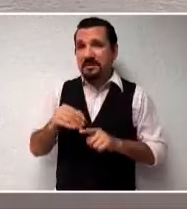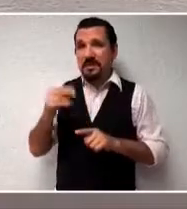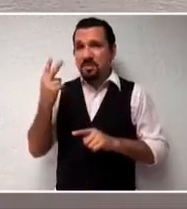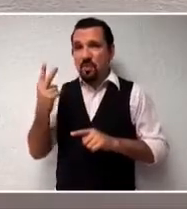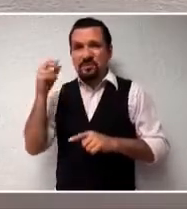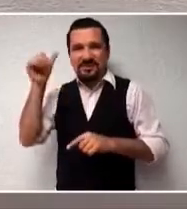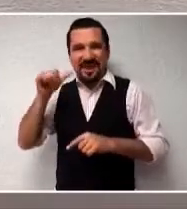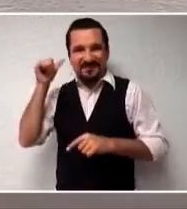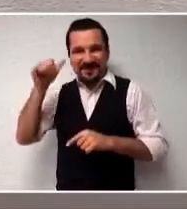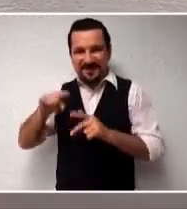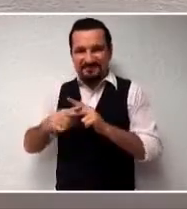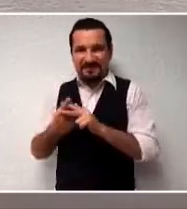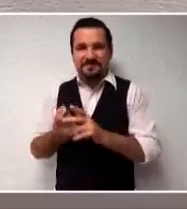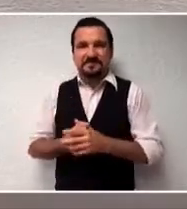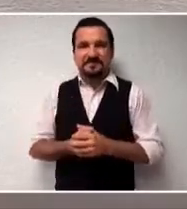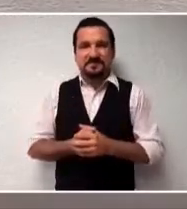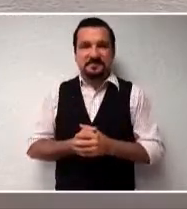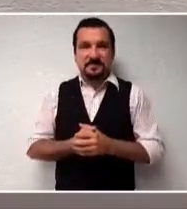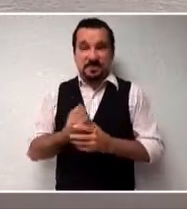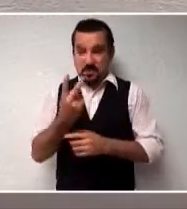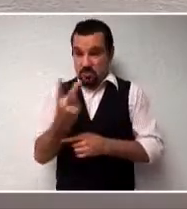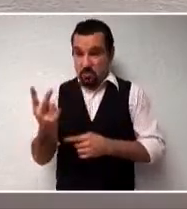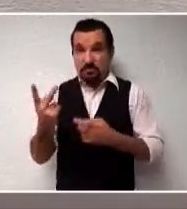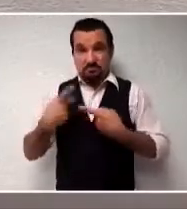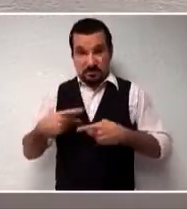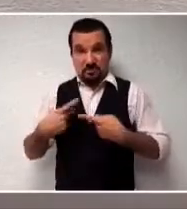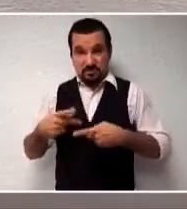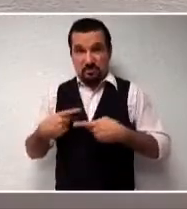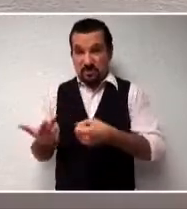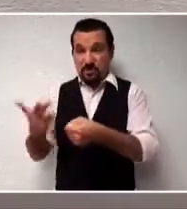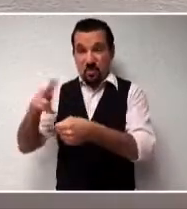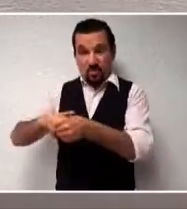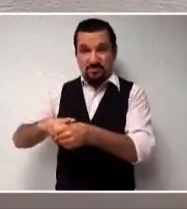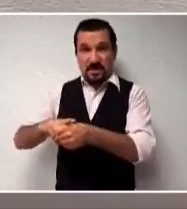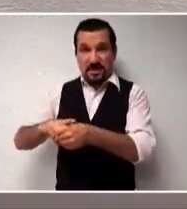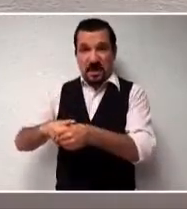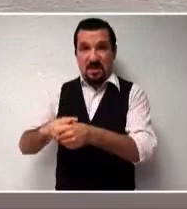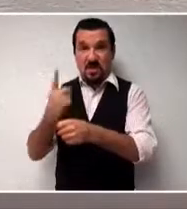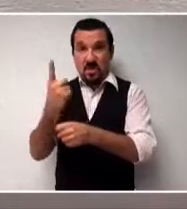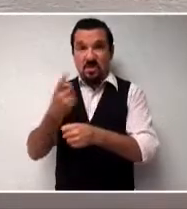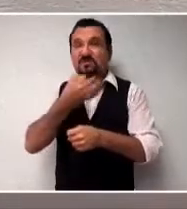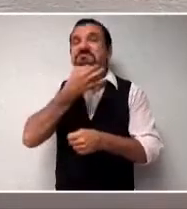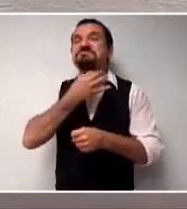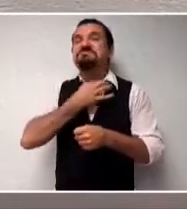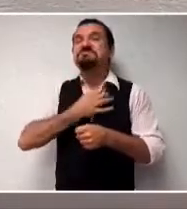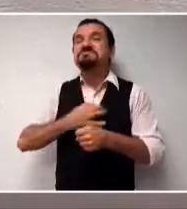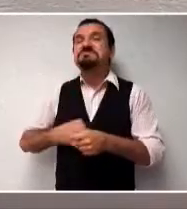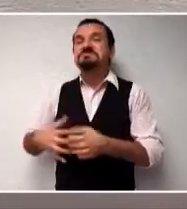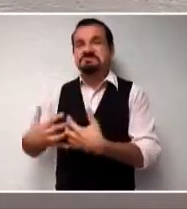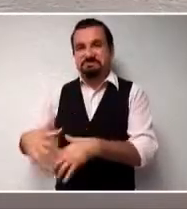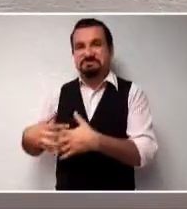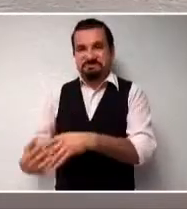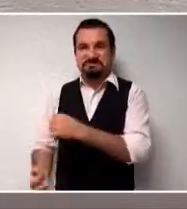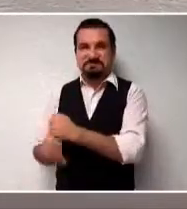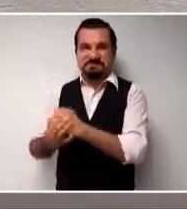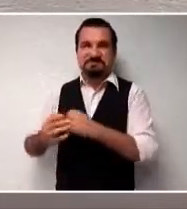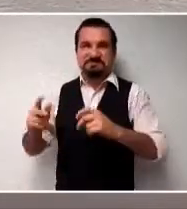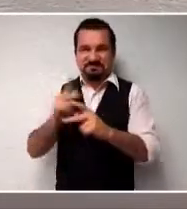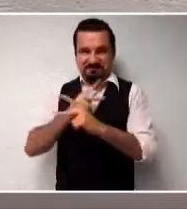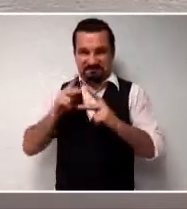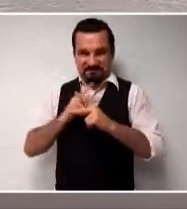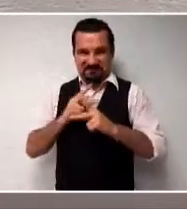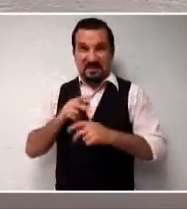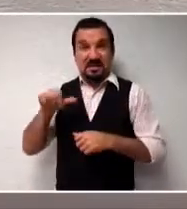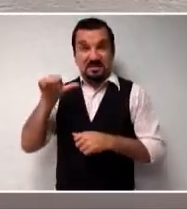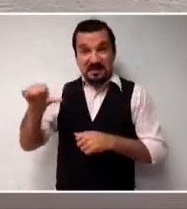hospitalizados y uno con ventilación mecánica invasiva 16 son casos moderados de kobe 19